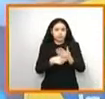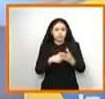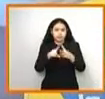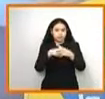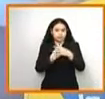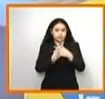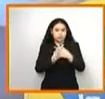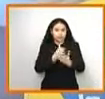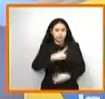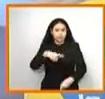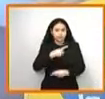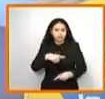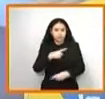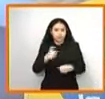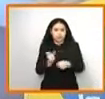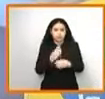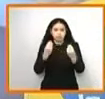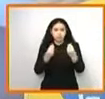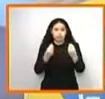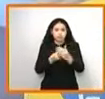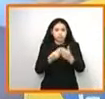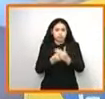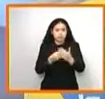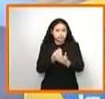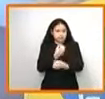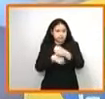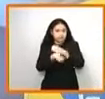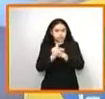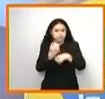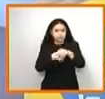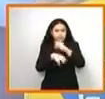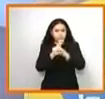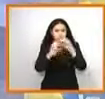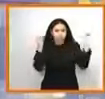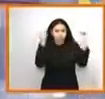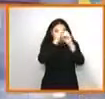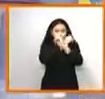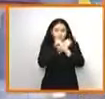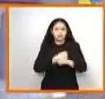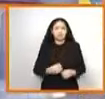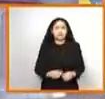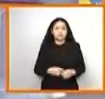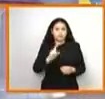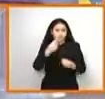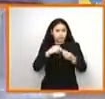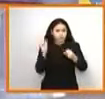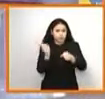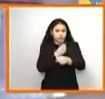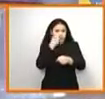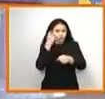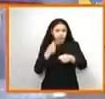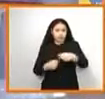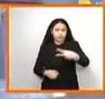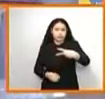la diversión ganando mucho dinero con premiados y premiados VIX. Primer número favorecido, primer